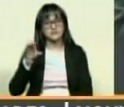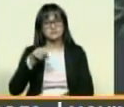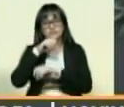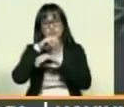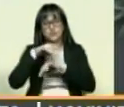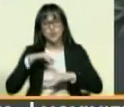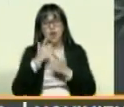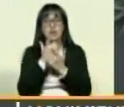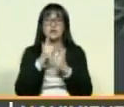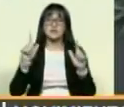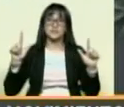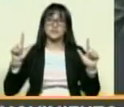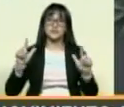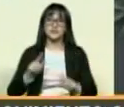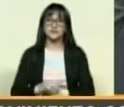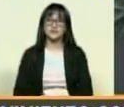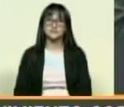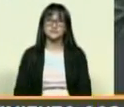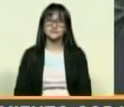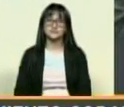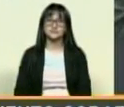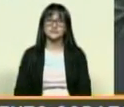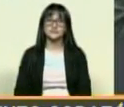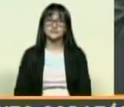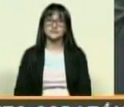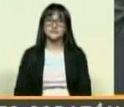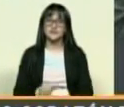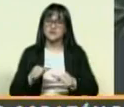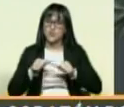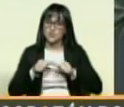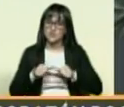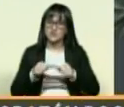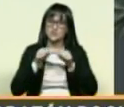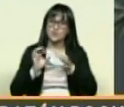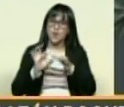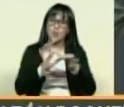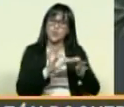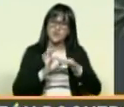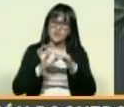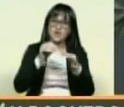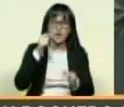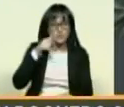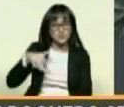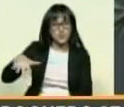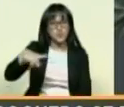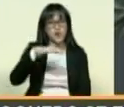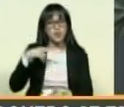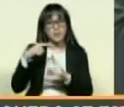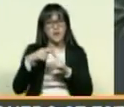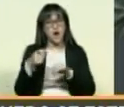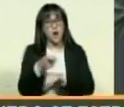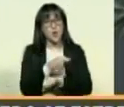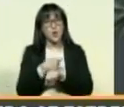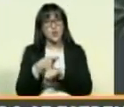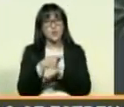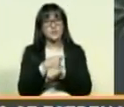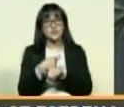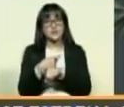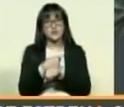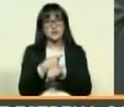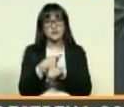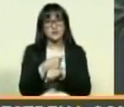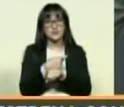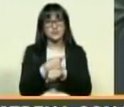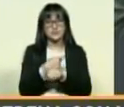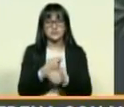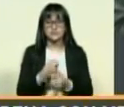libre. Nicaragua se compromete a continuar forjando la unidad entre los pueblos y gobiernos caribeños, dando seguimiento a